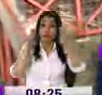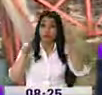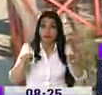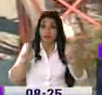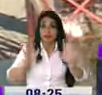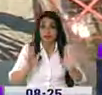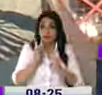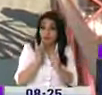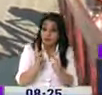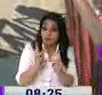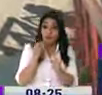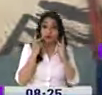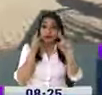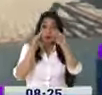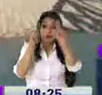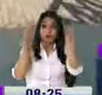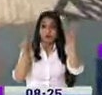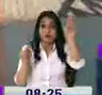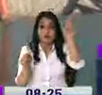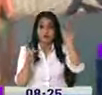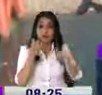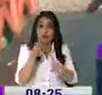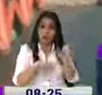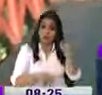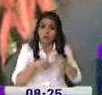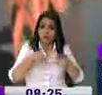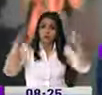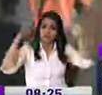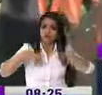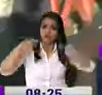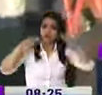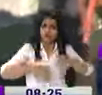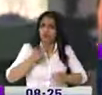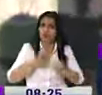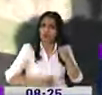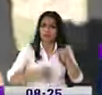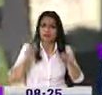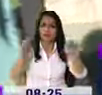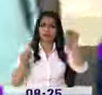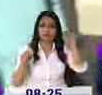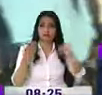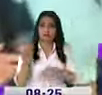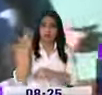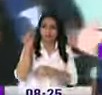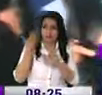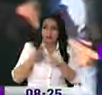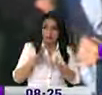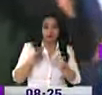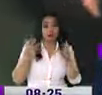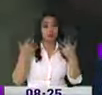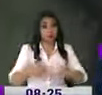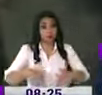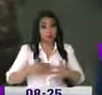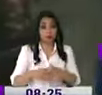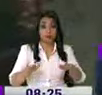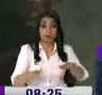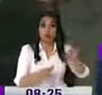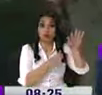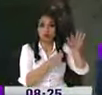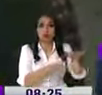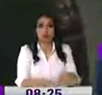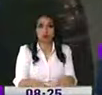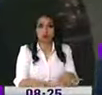puede ver, pues está caído con la última aguacero que pegó. El otro día pues se llevó el muro, prácticamente